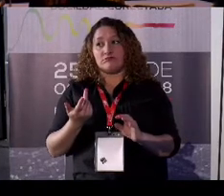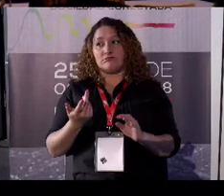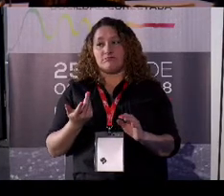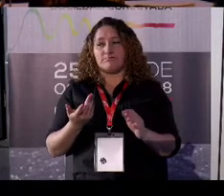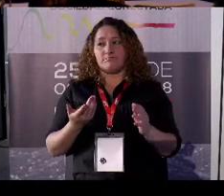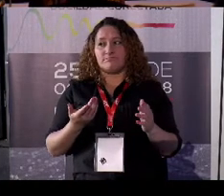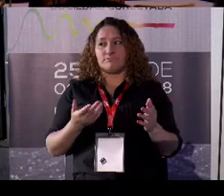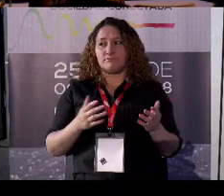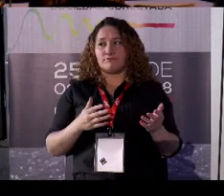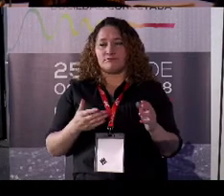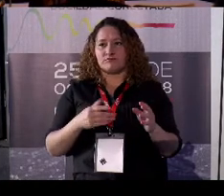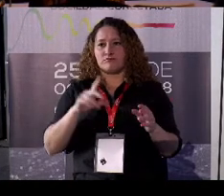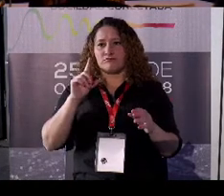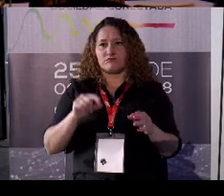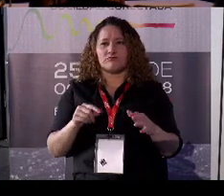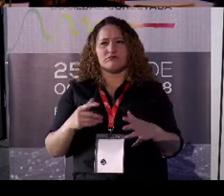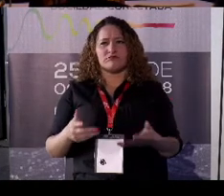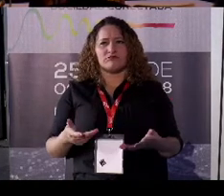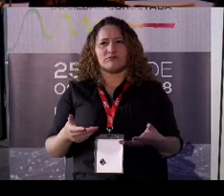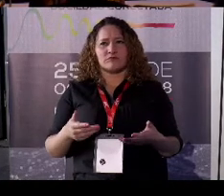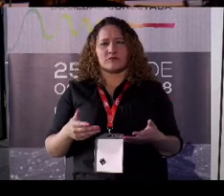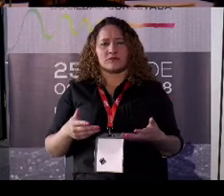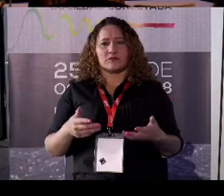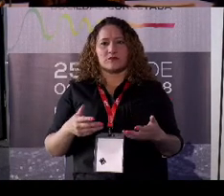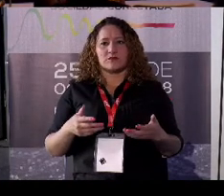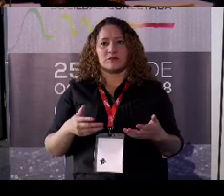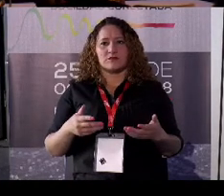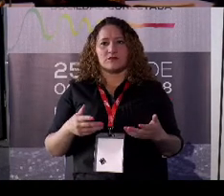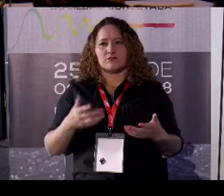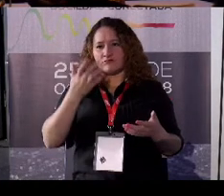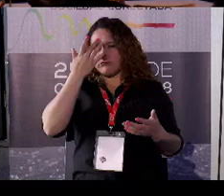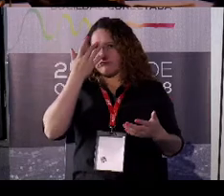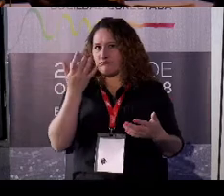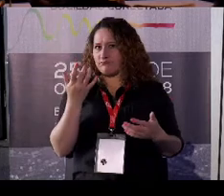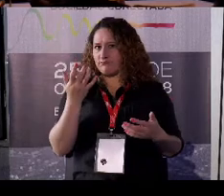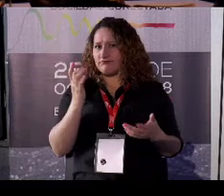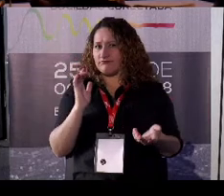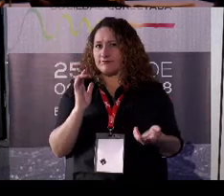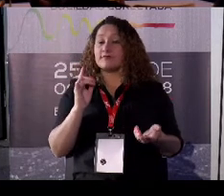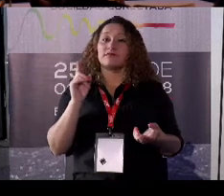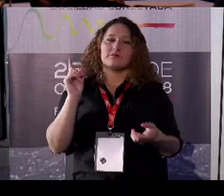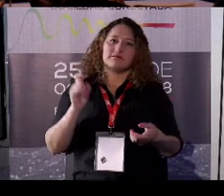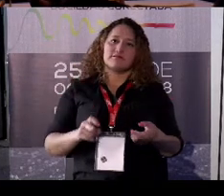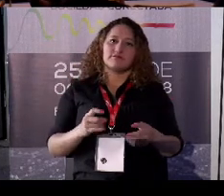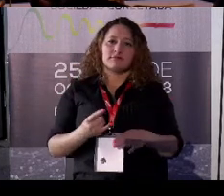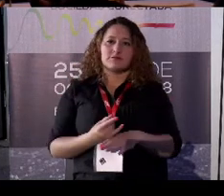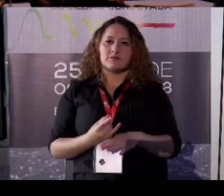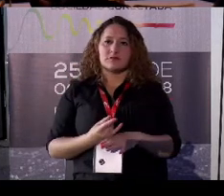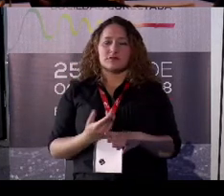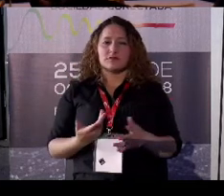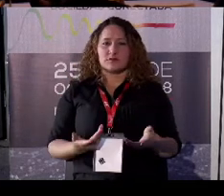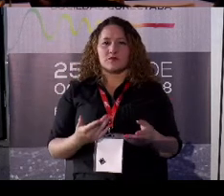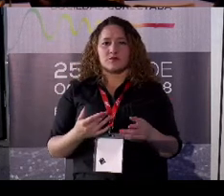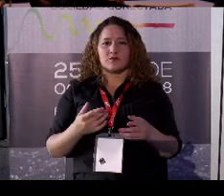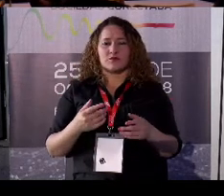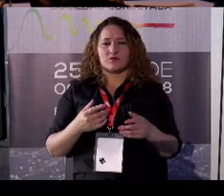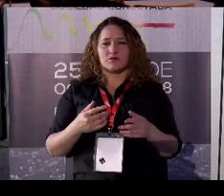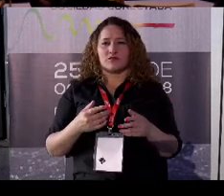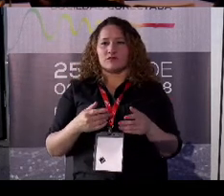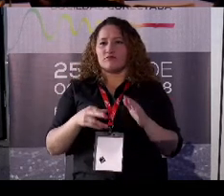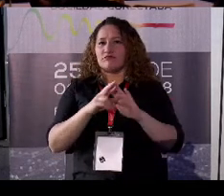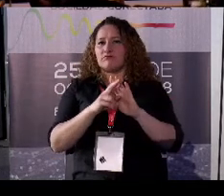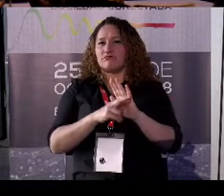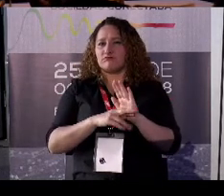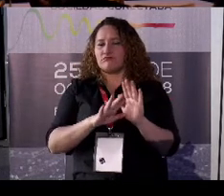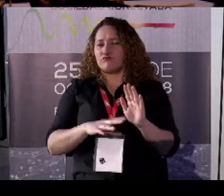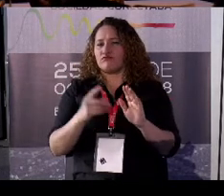se aminora porque, y aquí viene, se utiliza un tipo de regla de precio que es